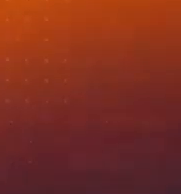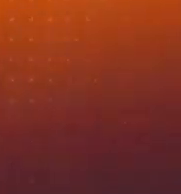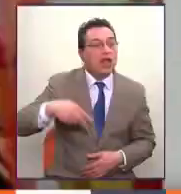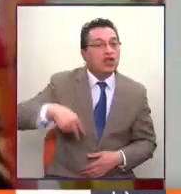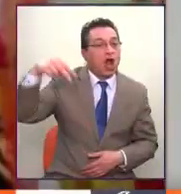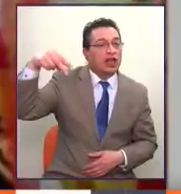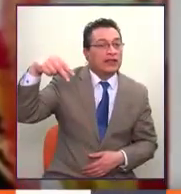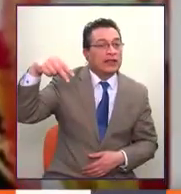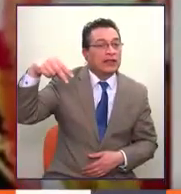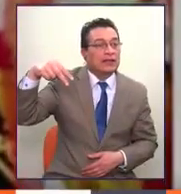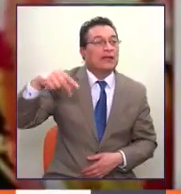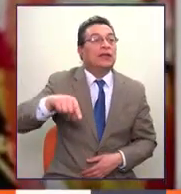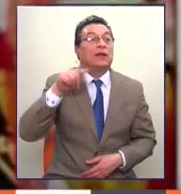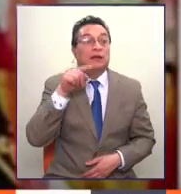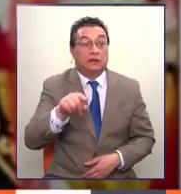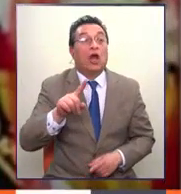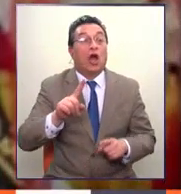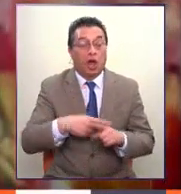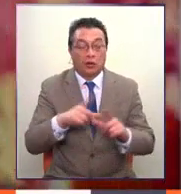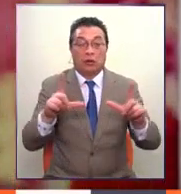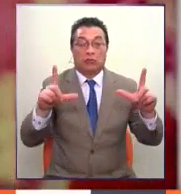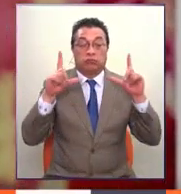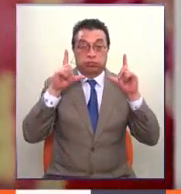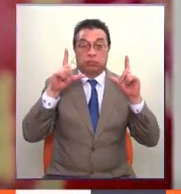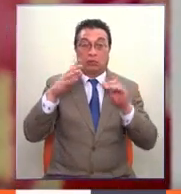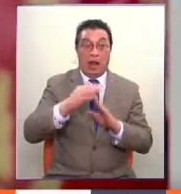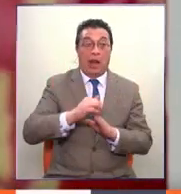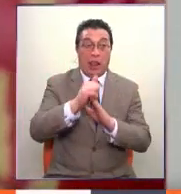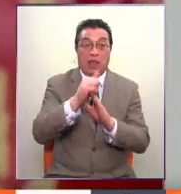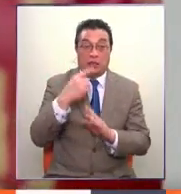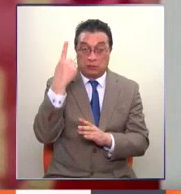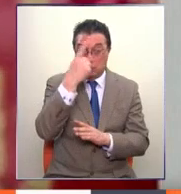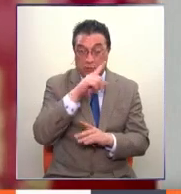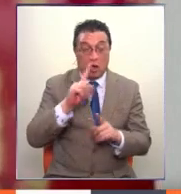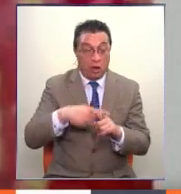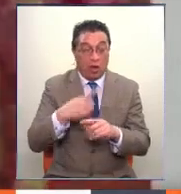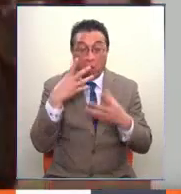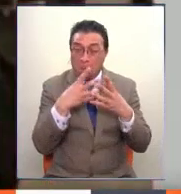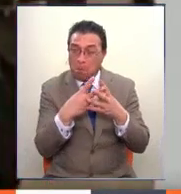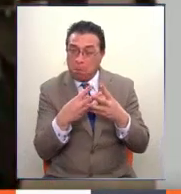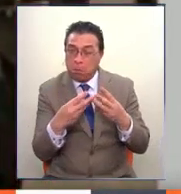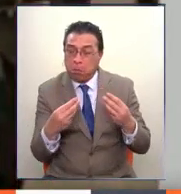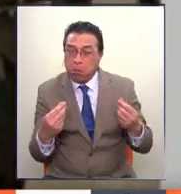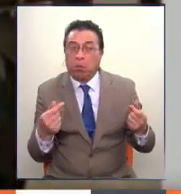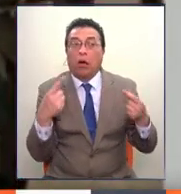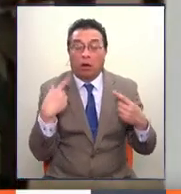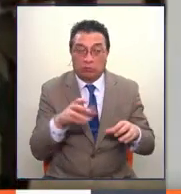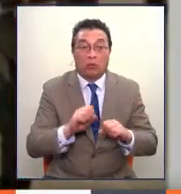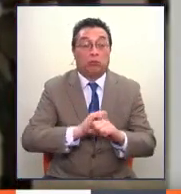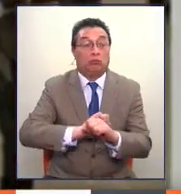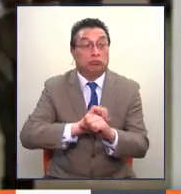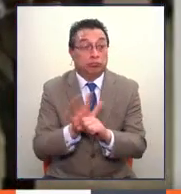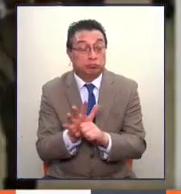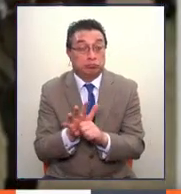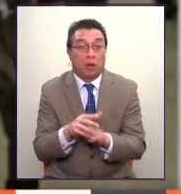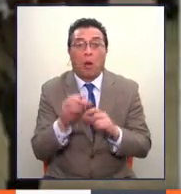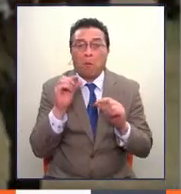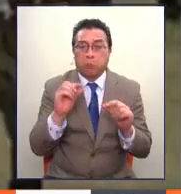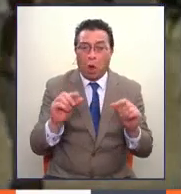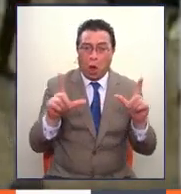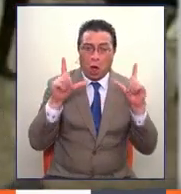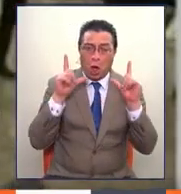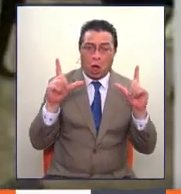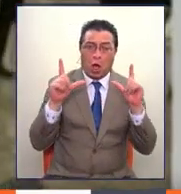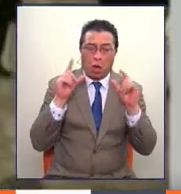esta jornada reapareció el líder del régimen, Kim Jong-un, quien recordemos durante el periodo de pandemia ha tenido pocas